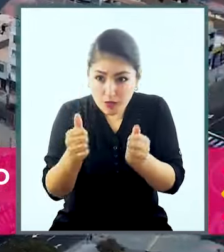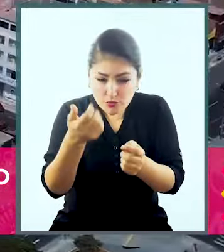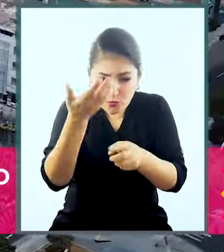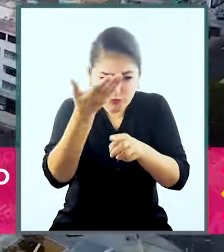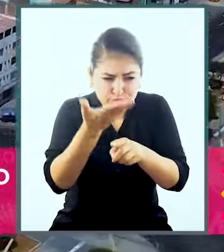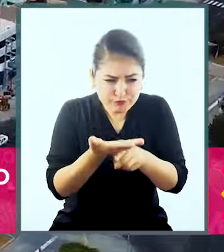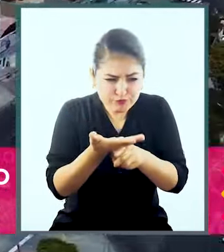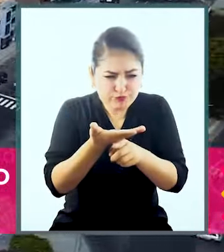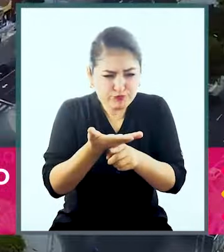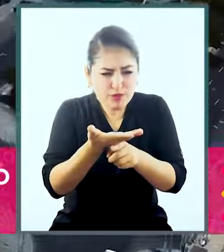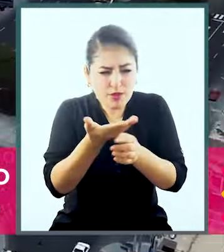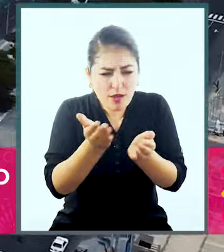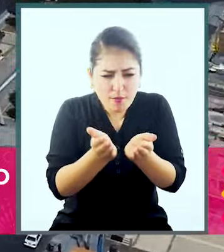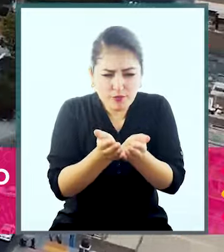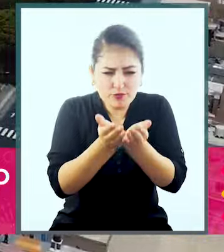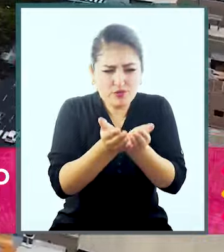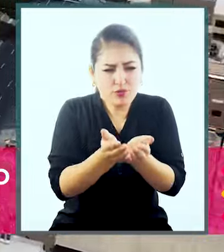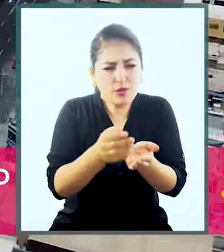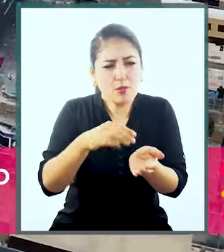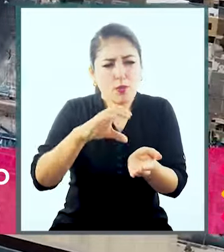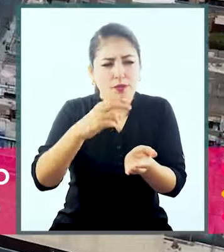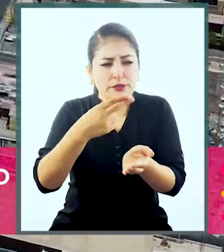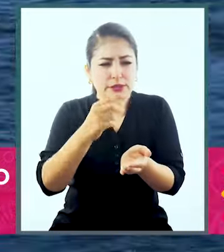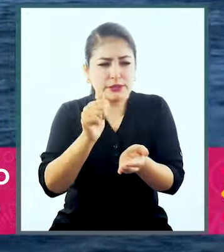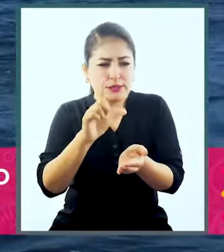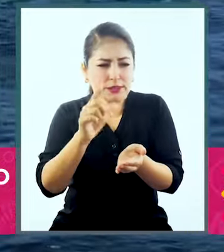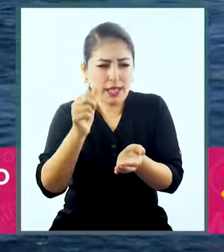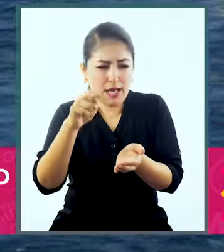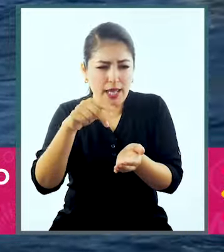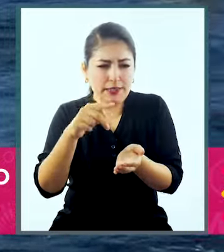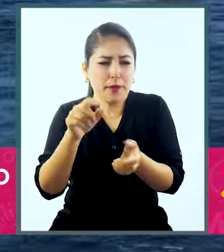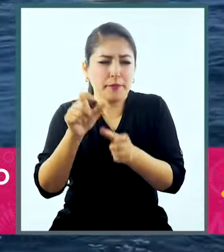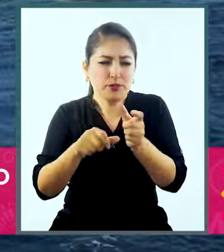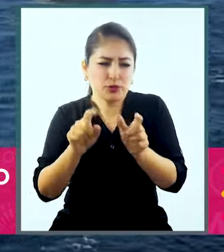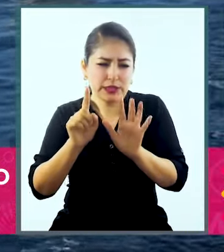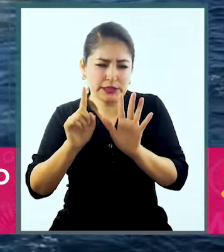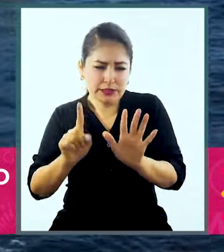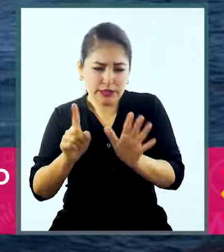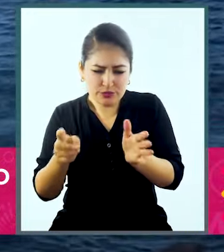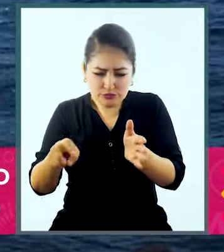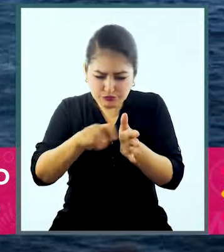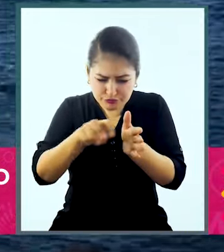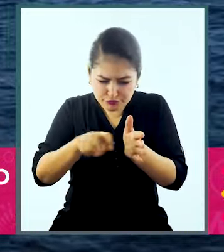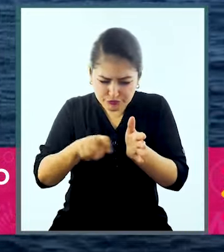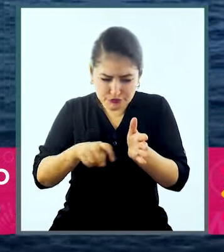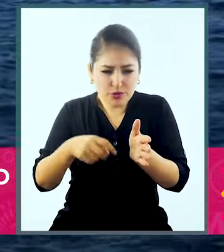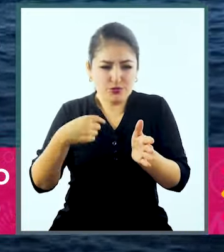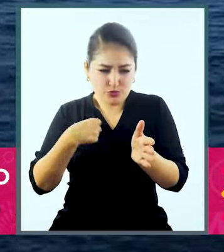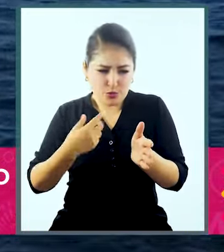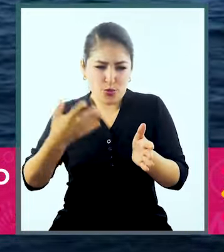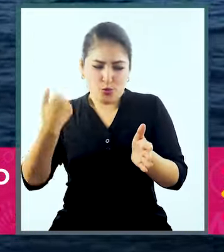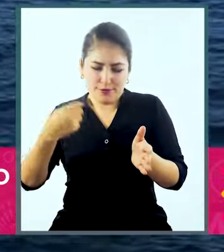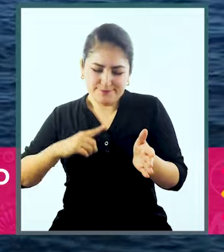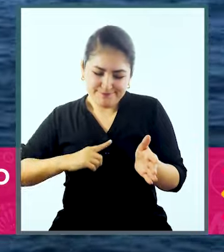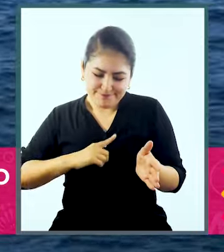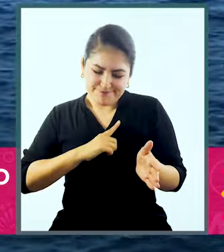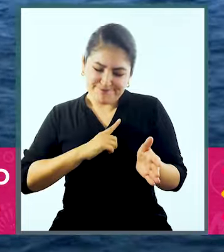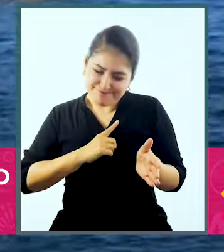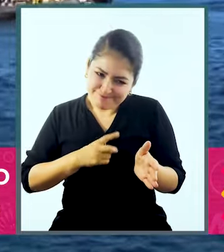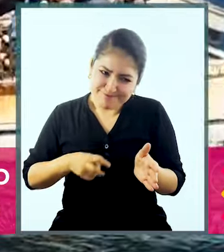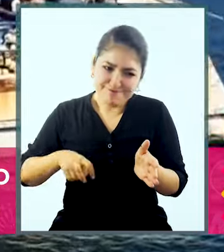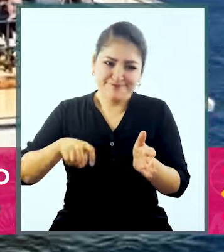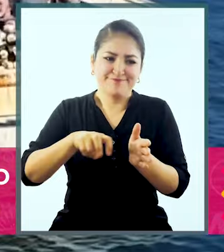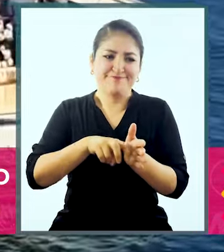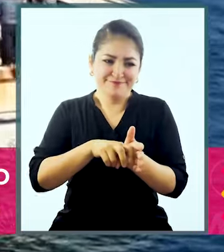playa, literalmente, a una embarcación que se llama Chalana, donde suben solo 6 personas. He tenido el honor de acompañar algunas